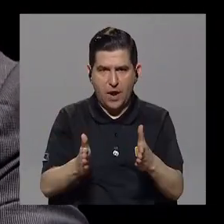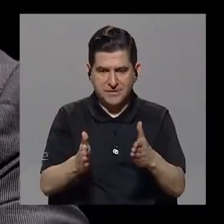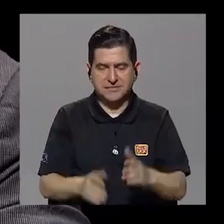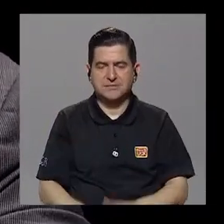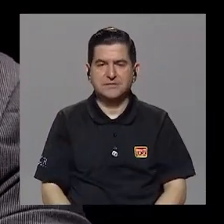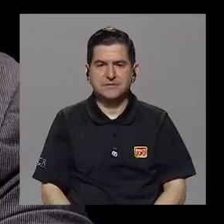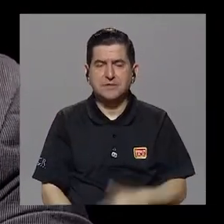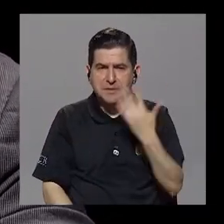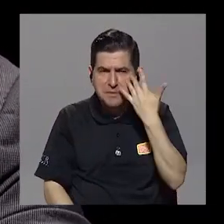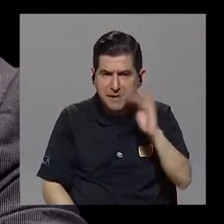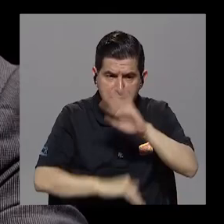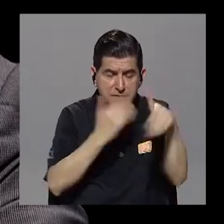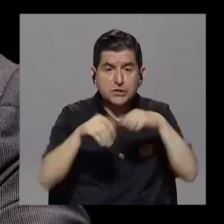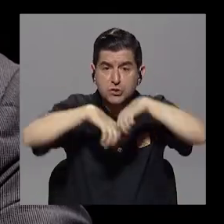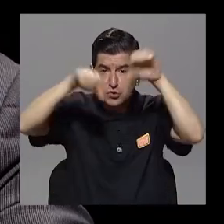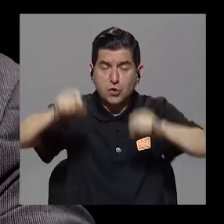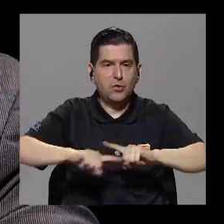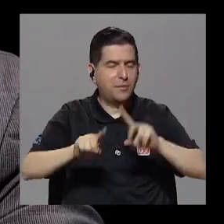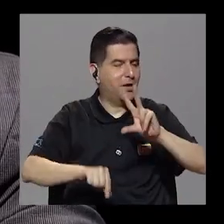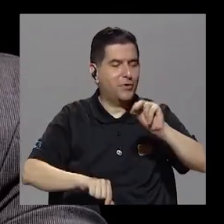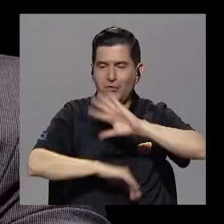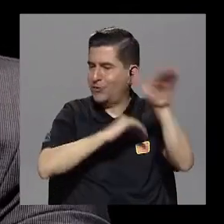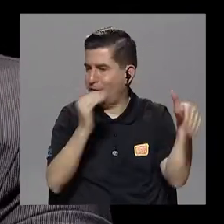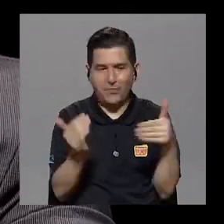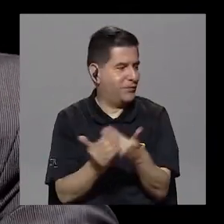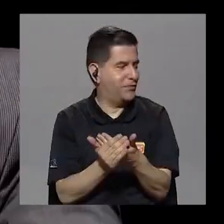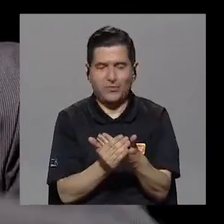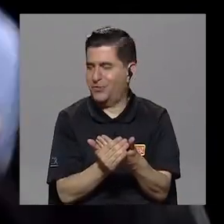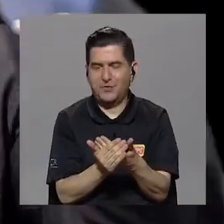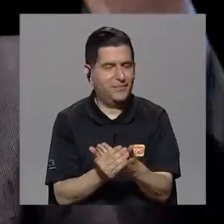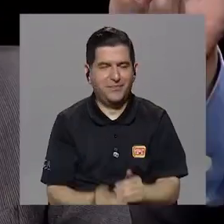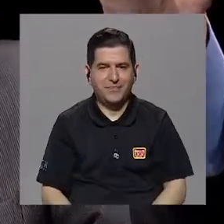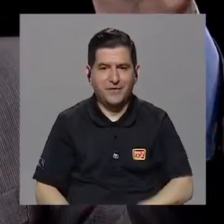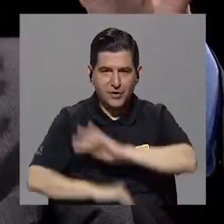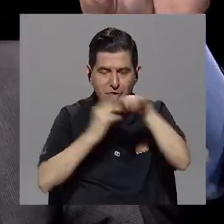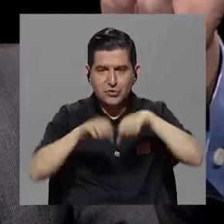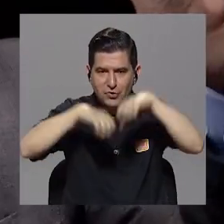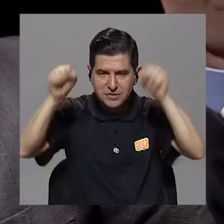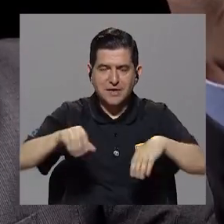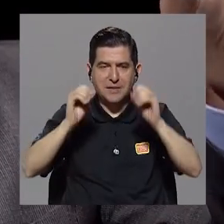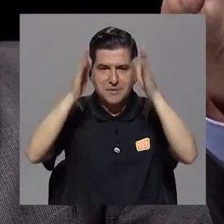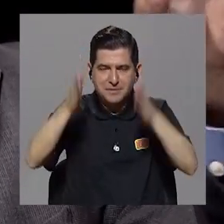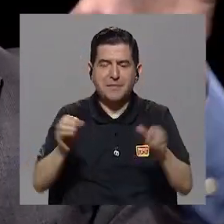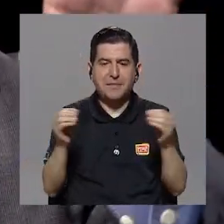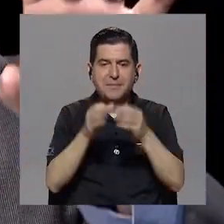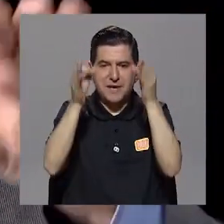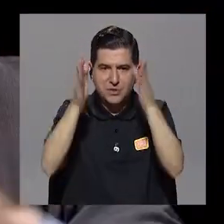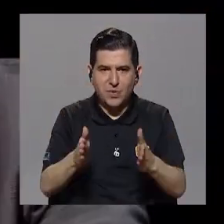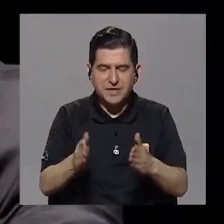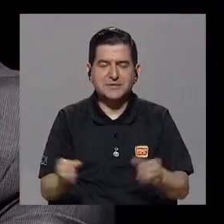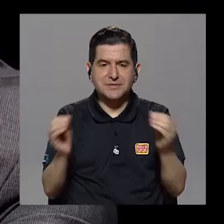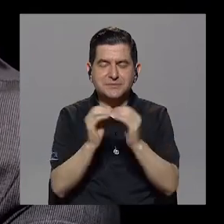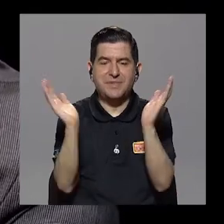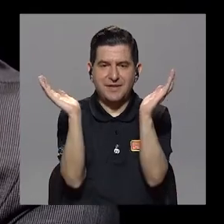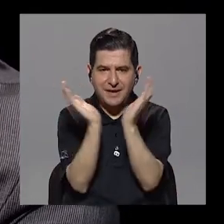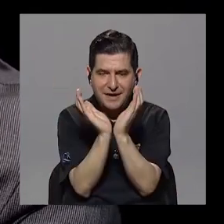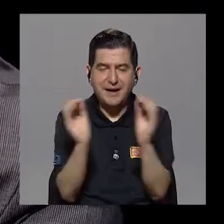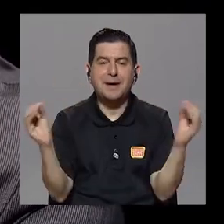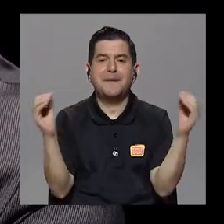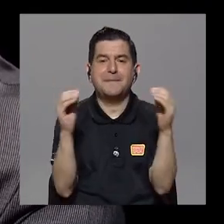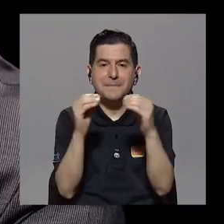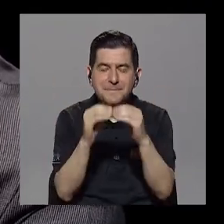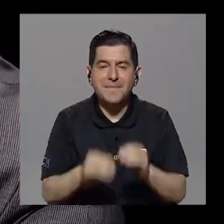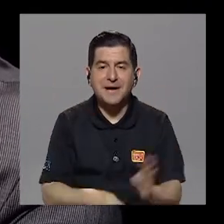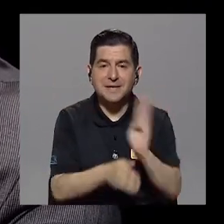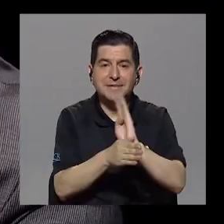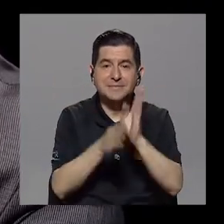Entonces parece que es todo el sistema, pero no es todo el sistema. Todo el sistema es maestros, más jueces, más la caja, más, por ejemplo, los